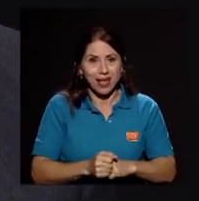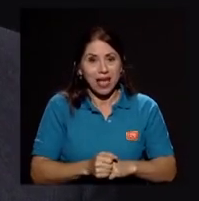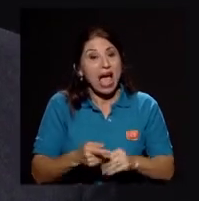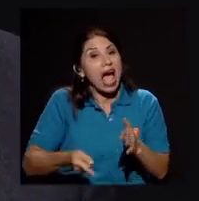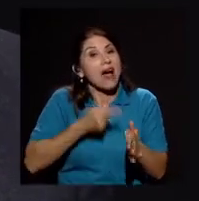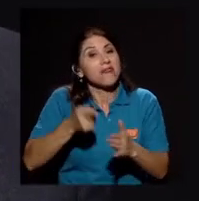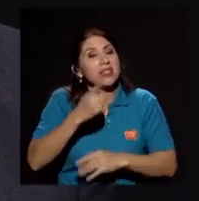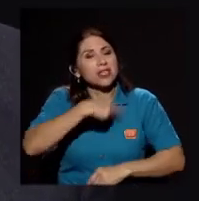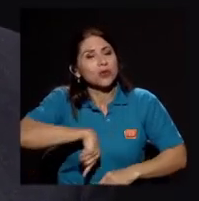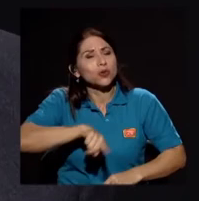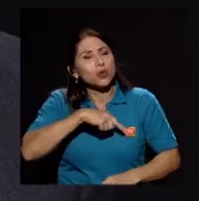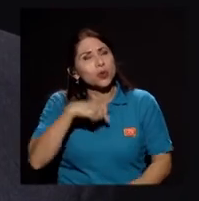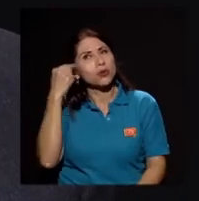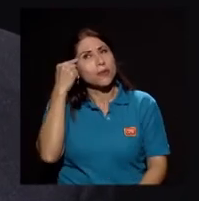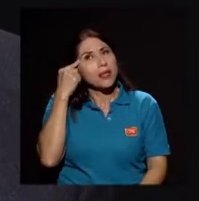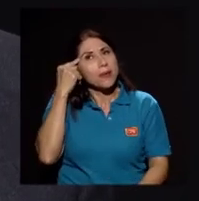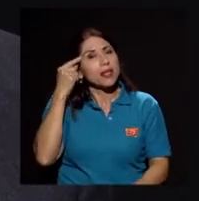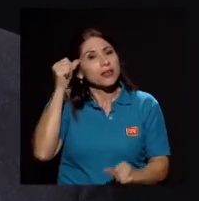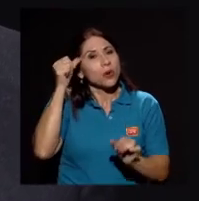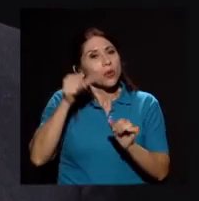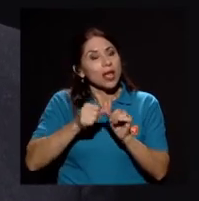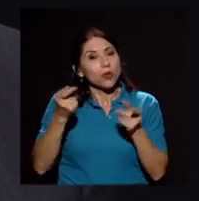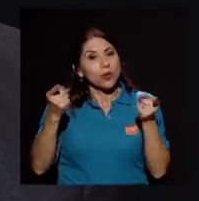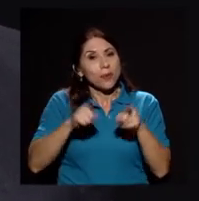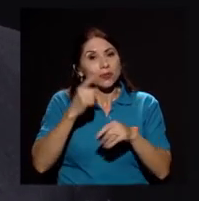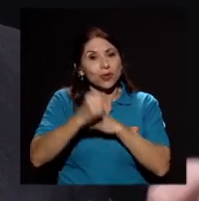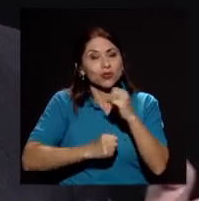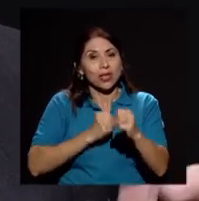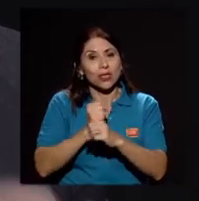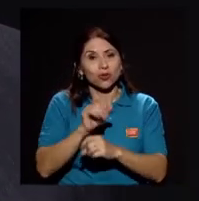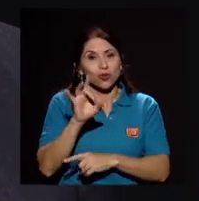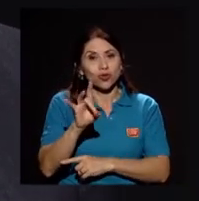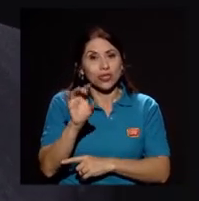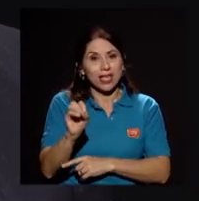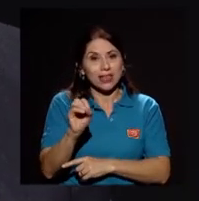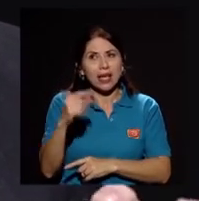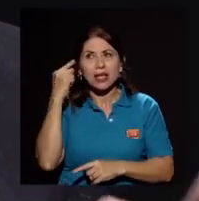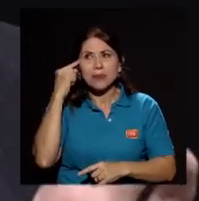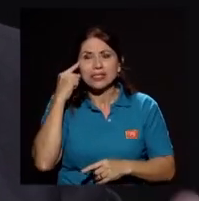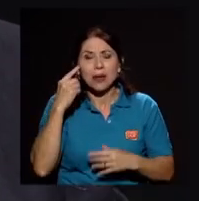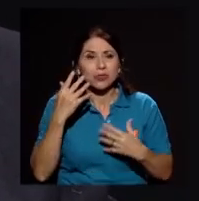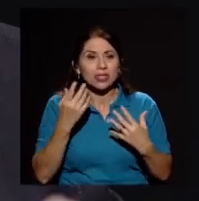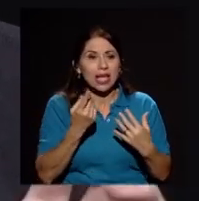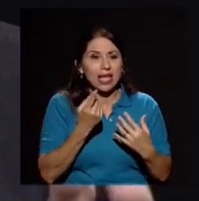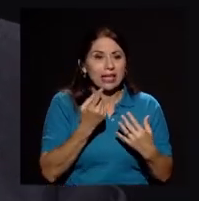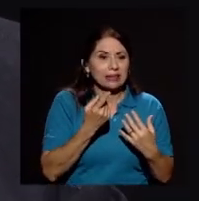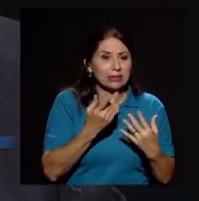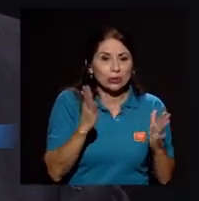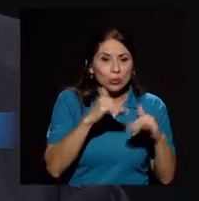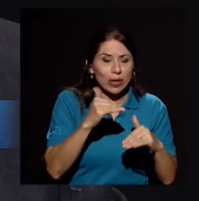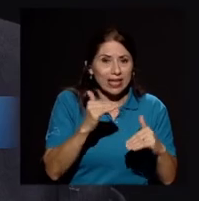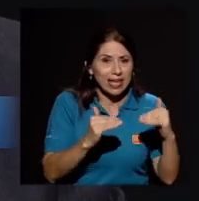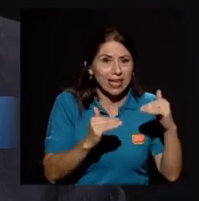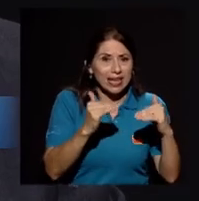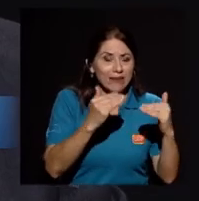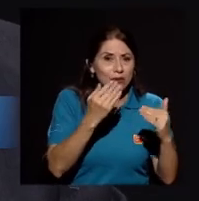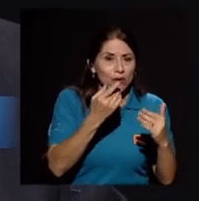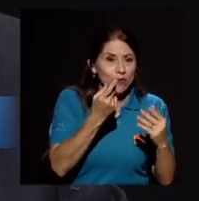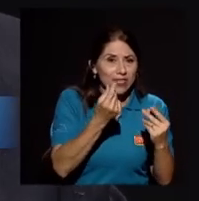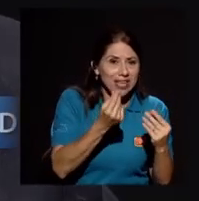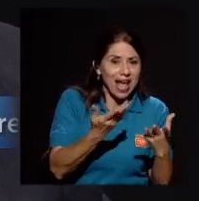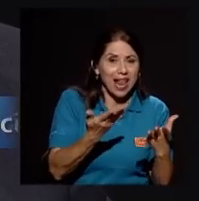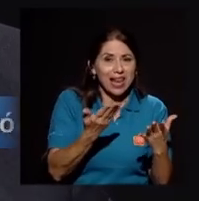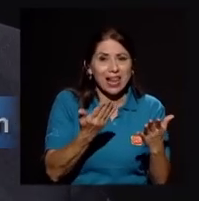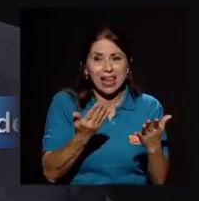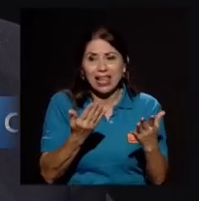especialmente los que recordamos los años 80 que pensábamos alto desequilibrio fiscal eso significa alta evaluación alta inflación y un